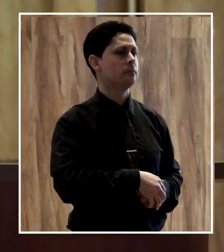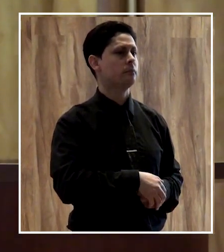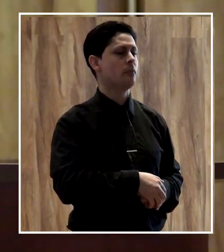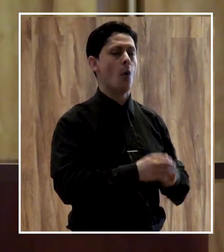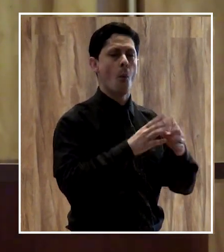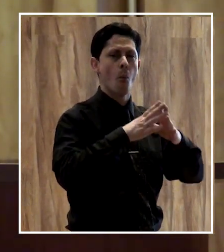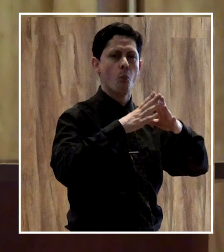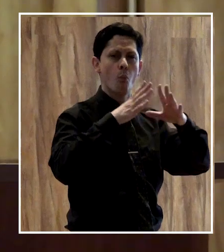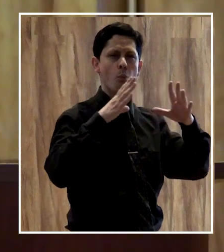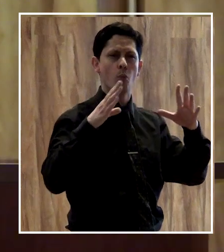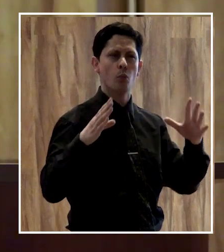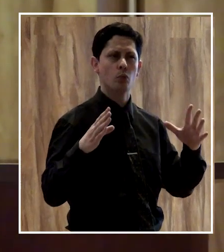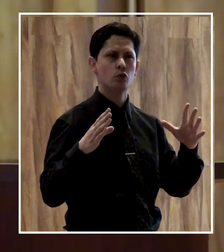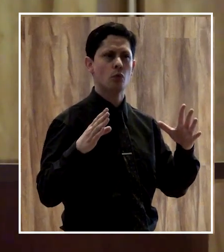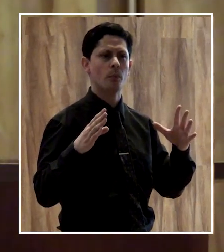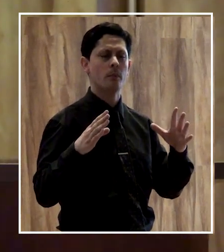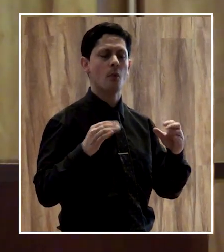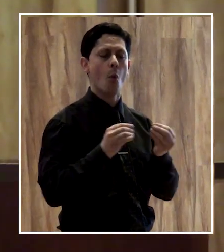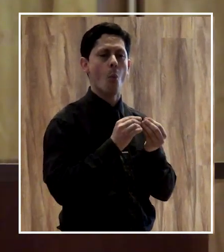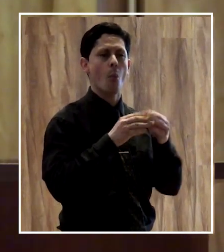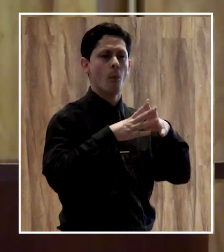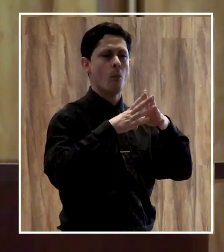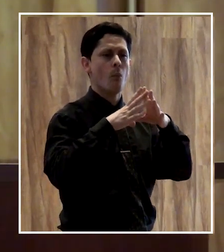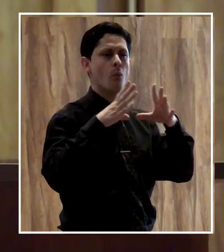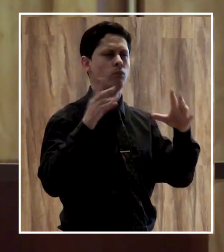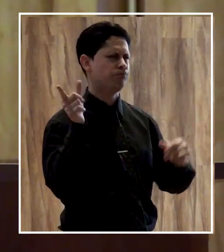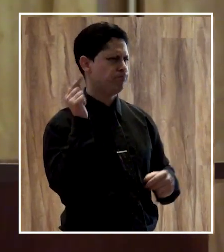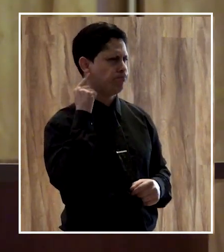formación mucho más, digamos,